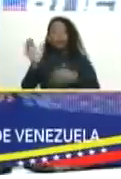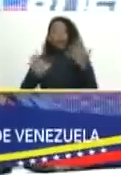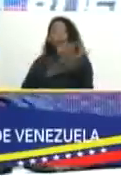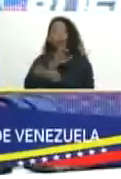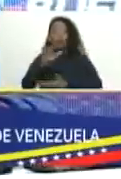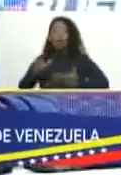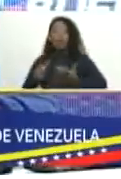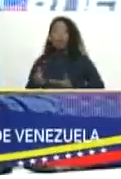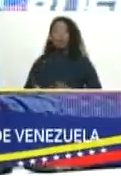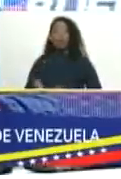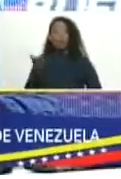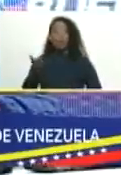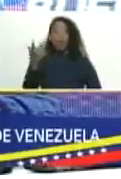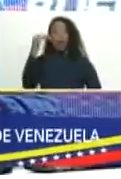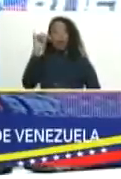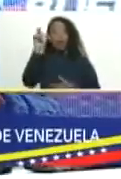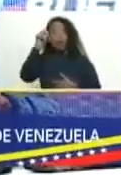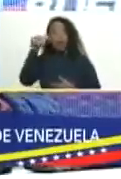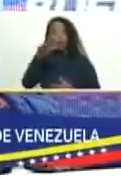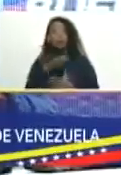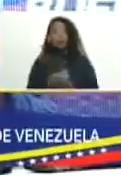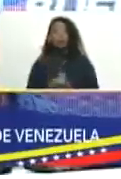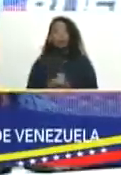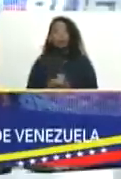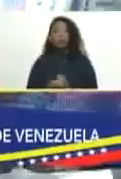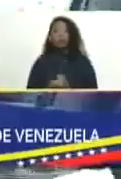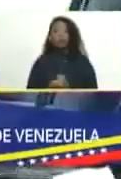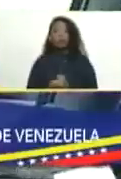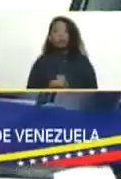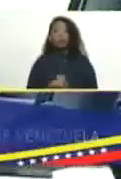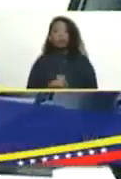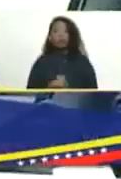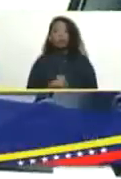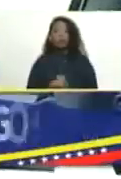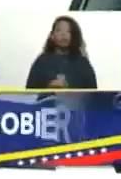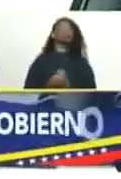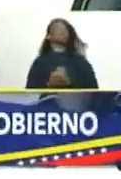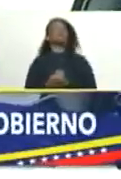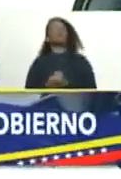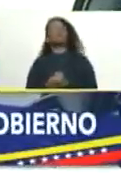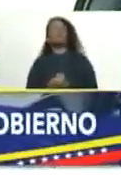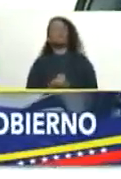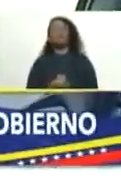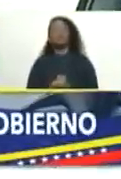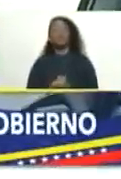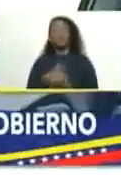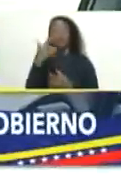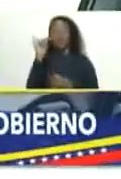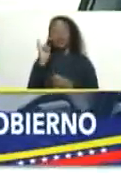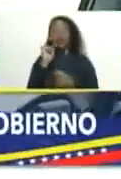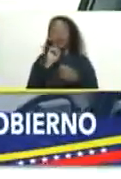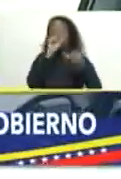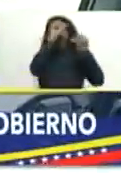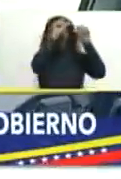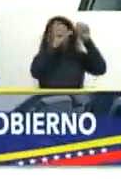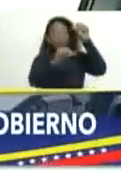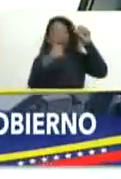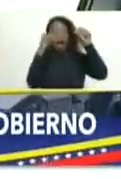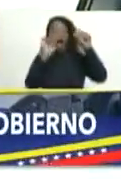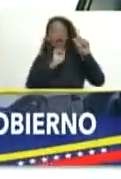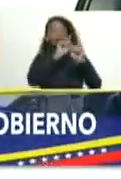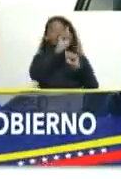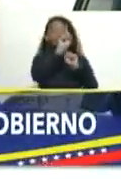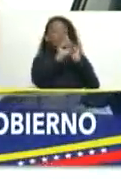y las prioridades que tiene la población. Y a mitad de mes cortamos la encuesta y a final de mes estamos entregando a los